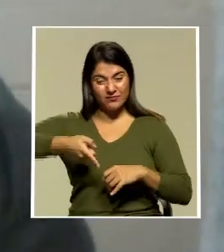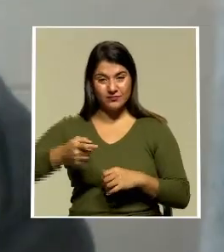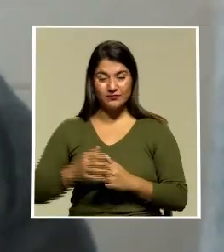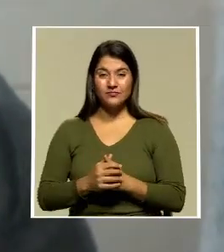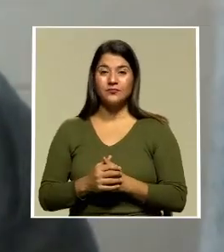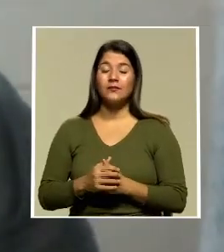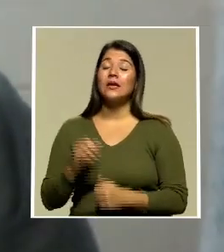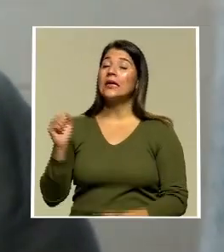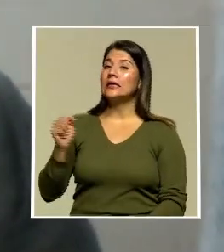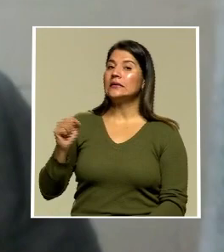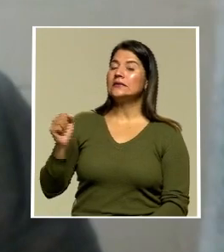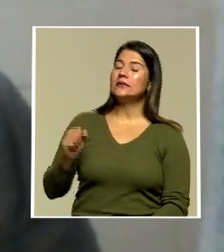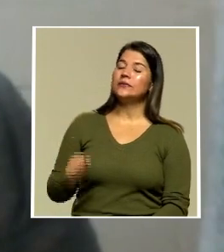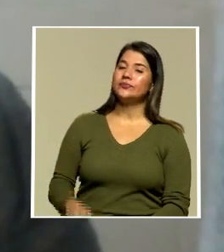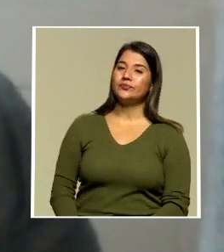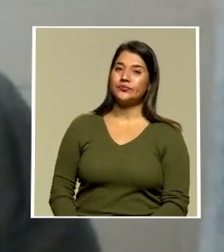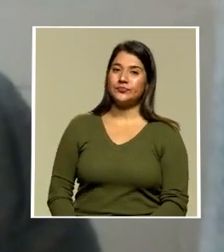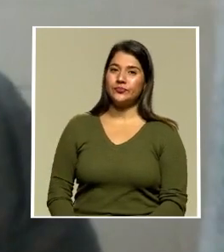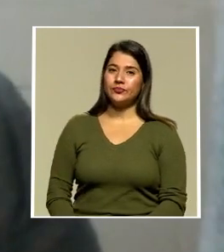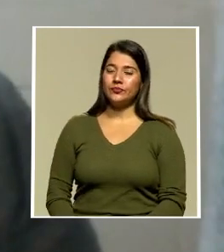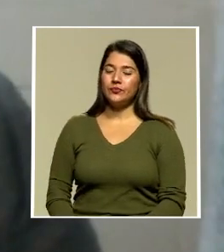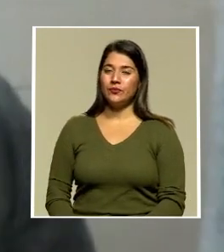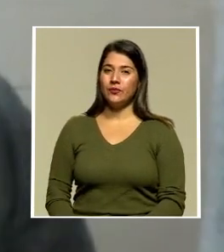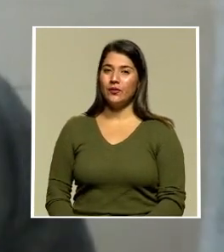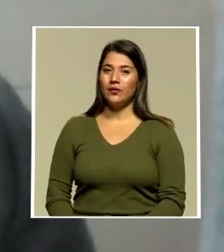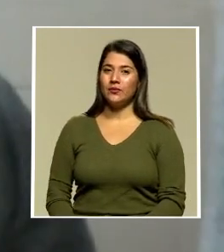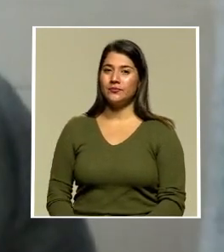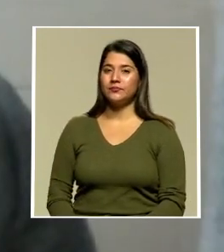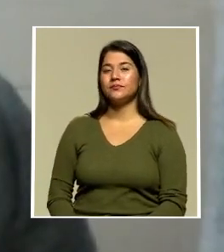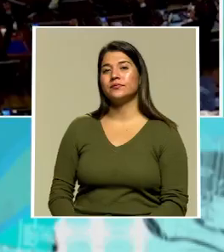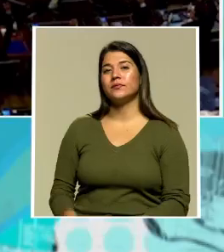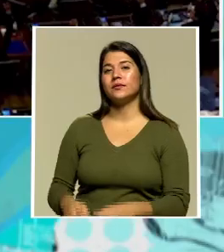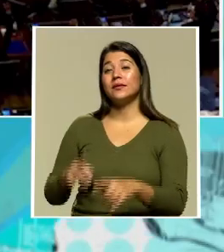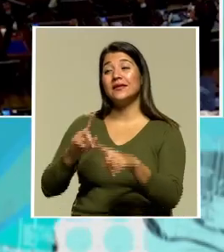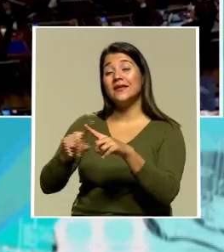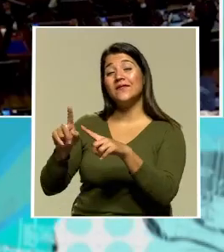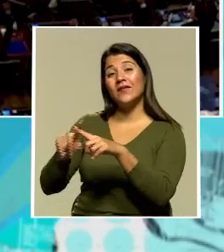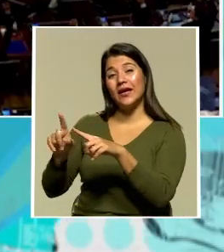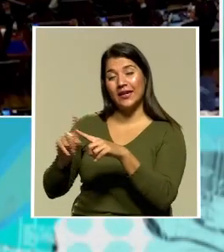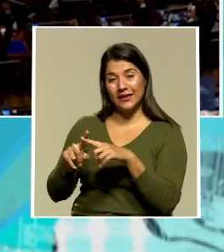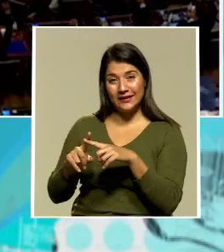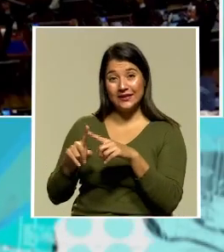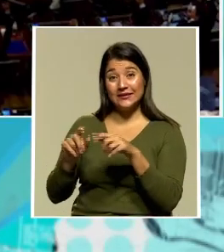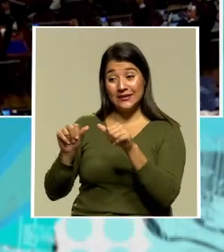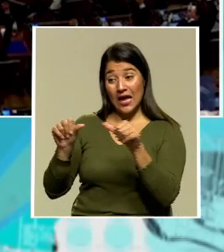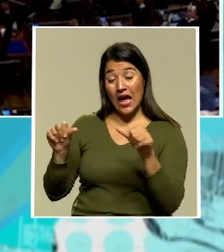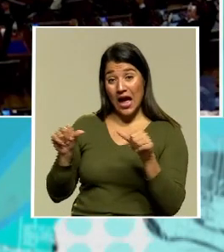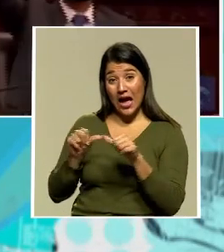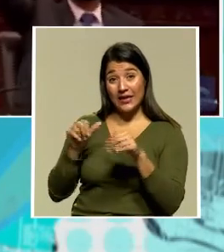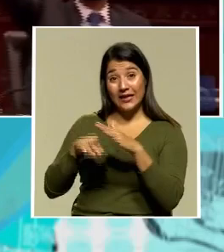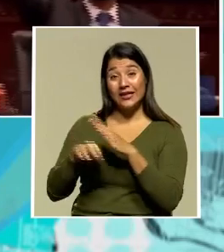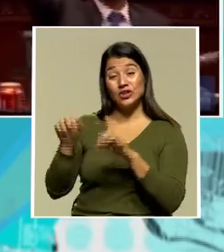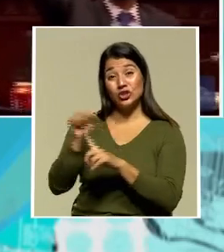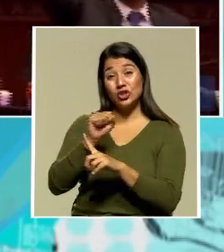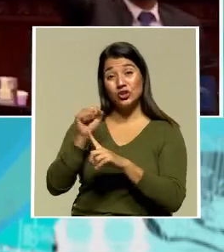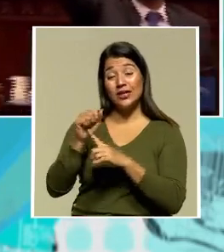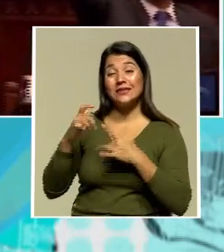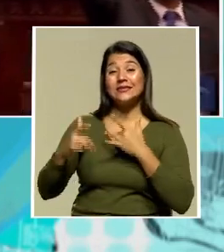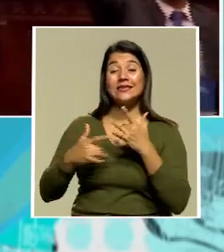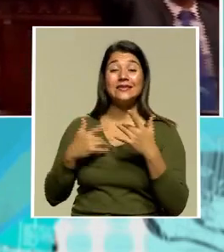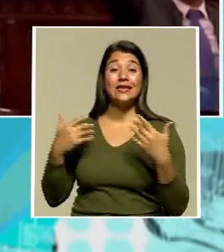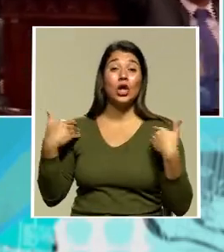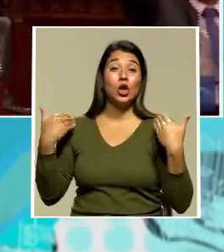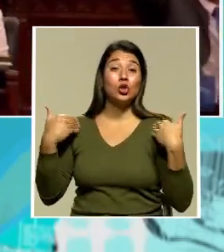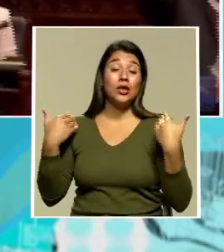Sí, digamos que amplios sectores de la sociedad están muy contentos con la